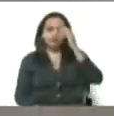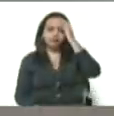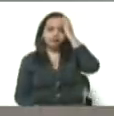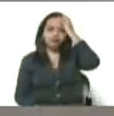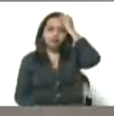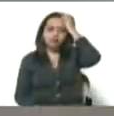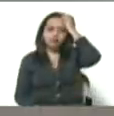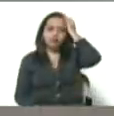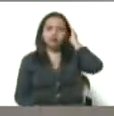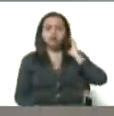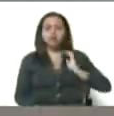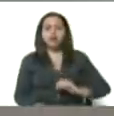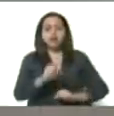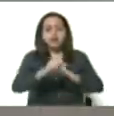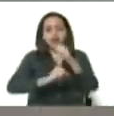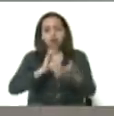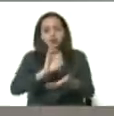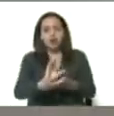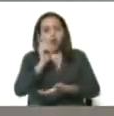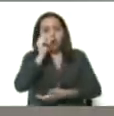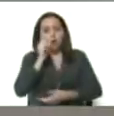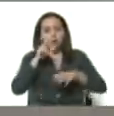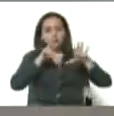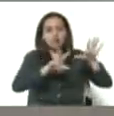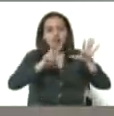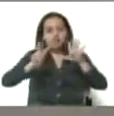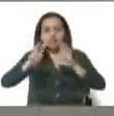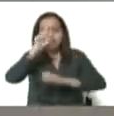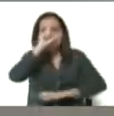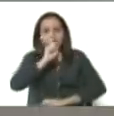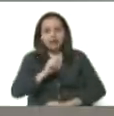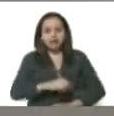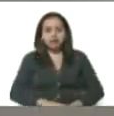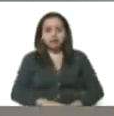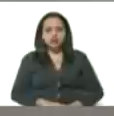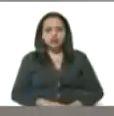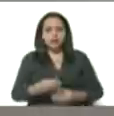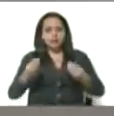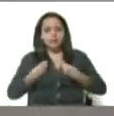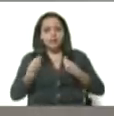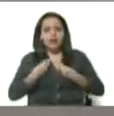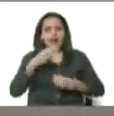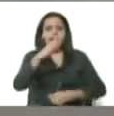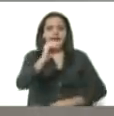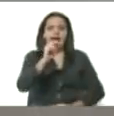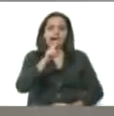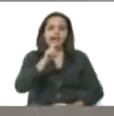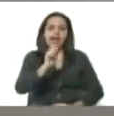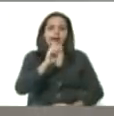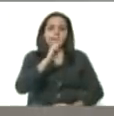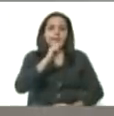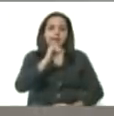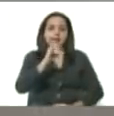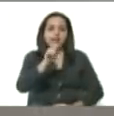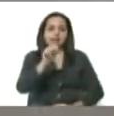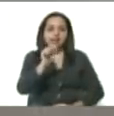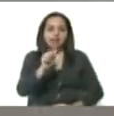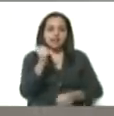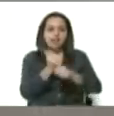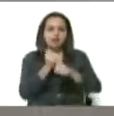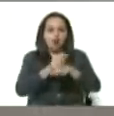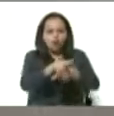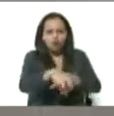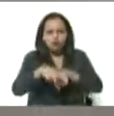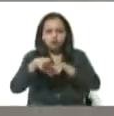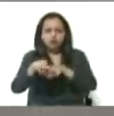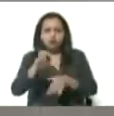de ellos, un señor que tenía 87 años, de Antímano, Carapita, agricultor urbano. Bueno,